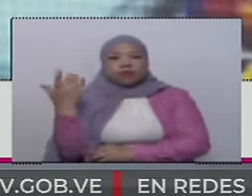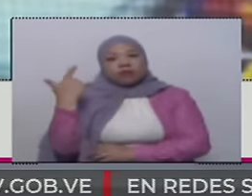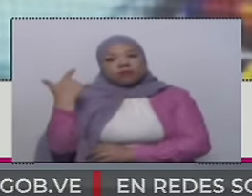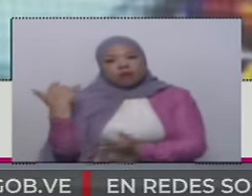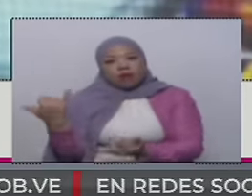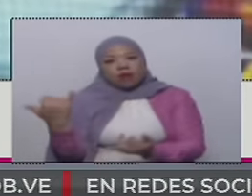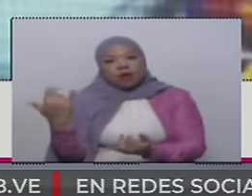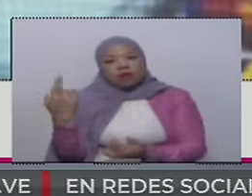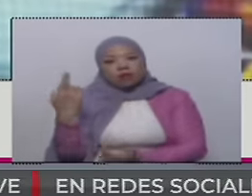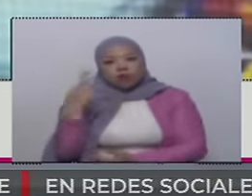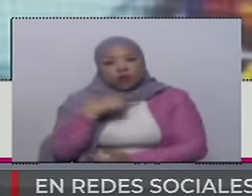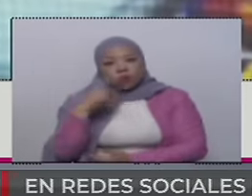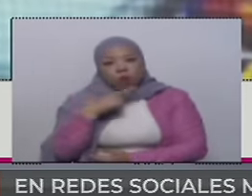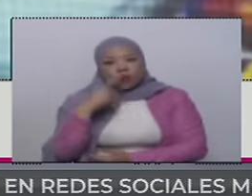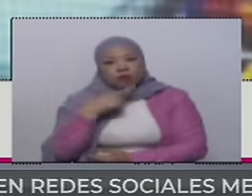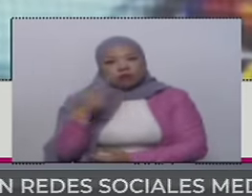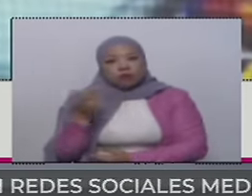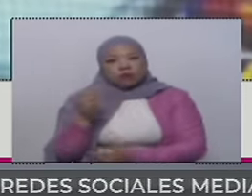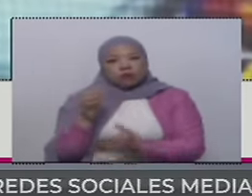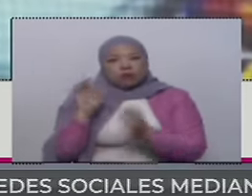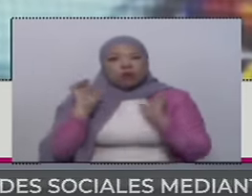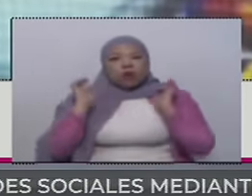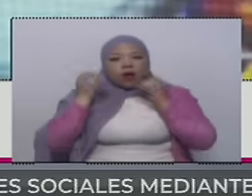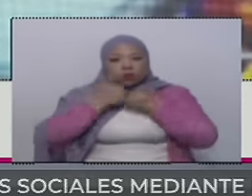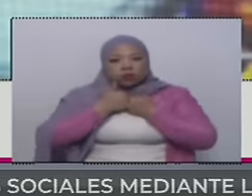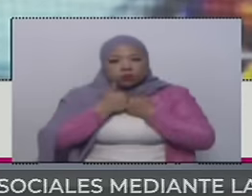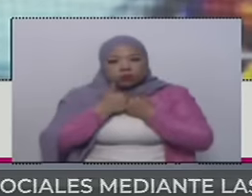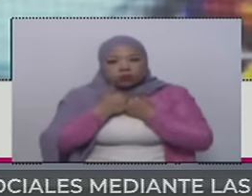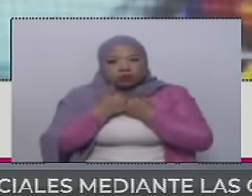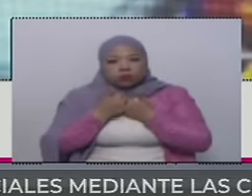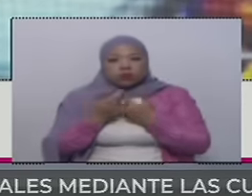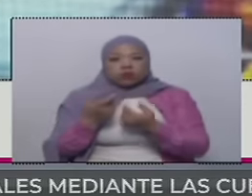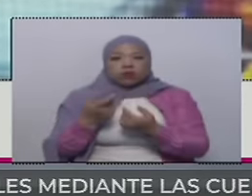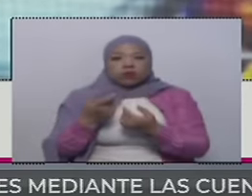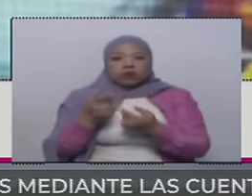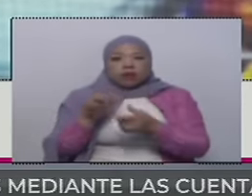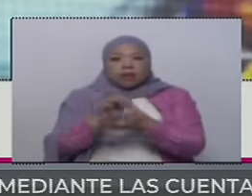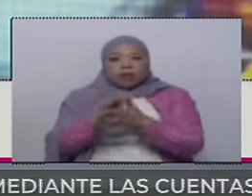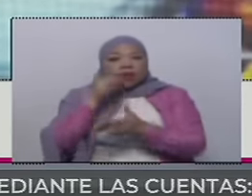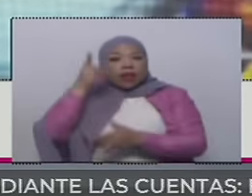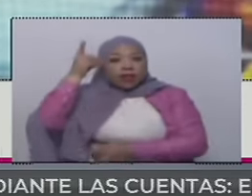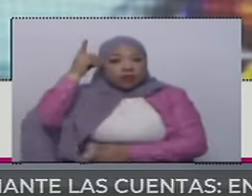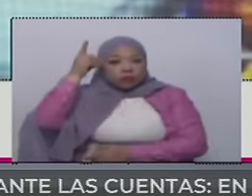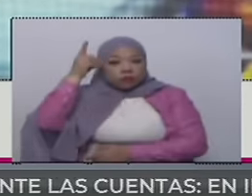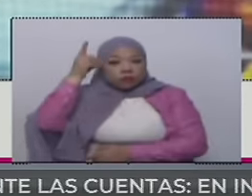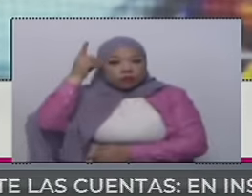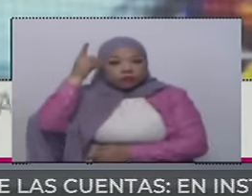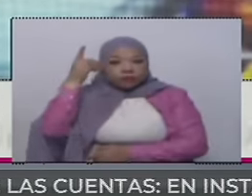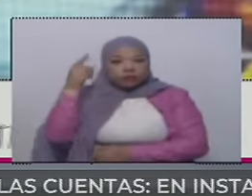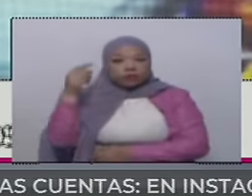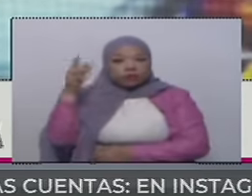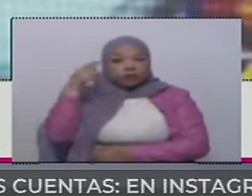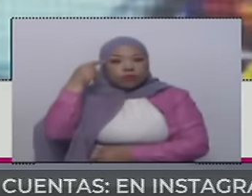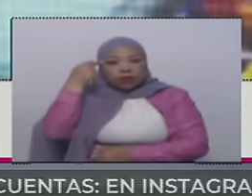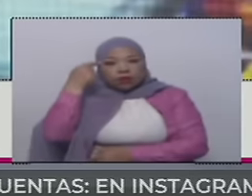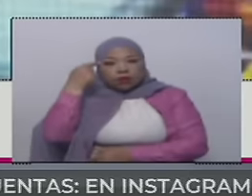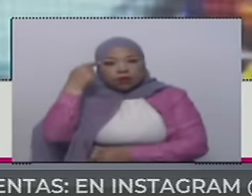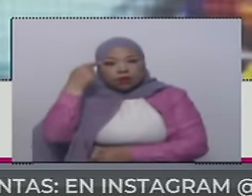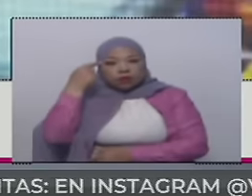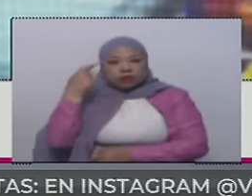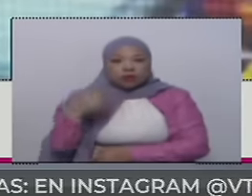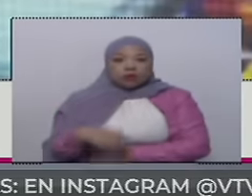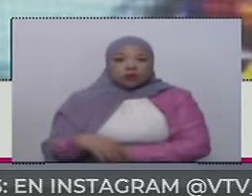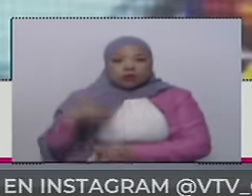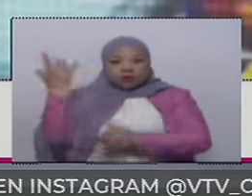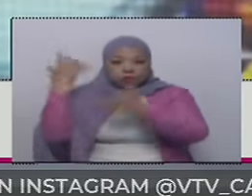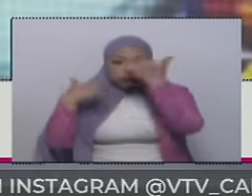ahorita con Aristóbulo, con Darío, con el Chino Khan, con